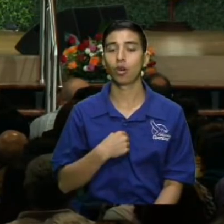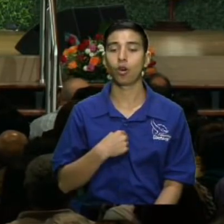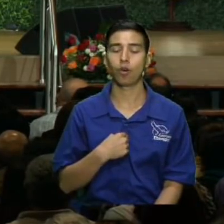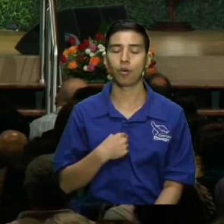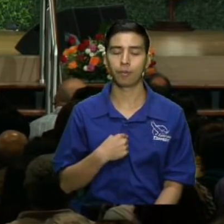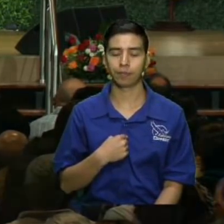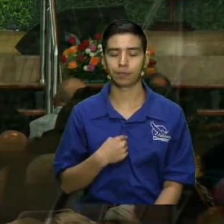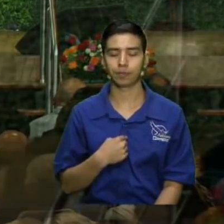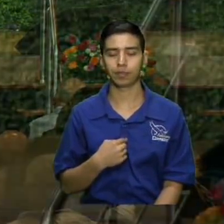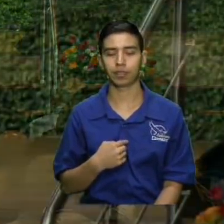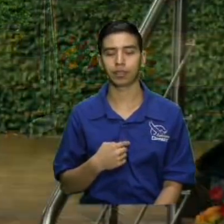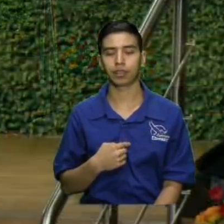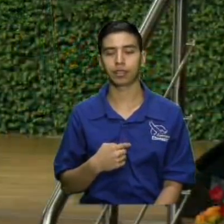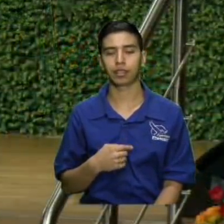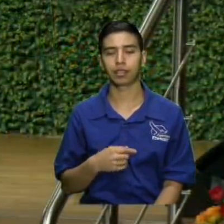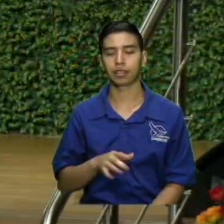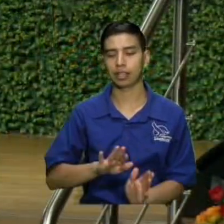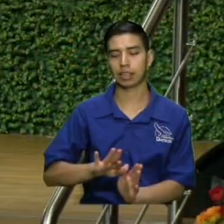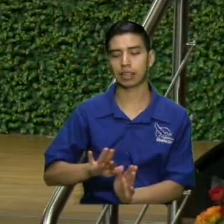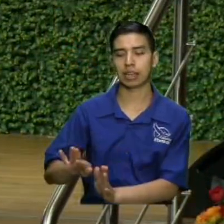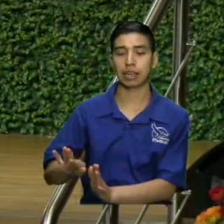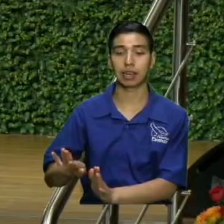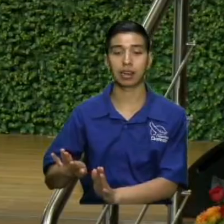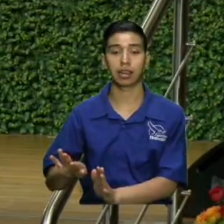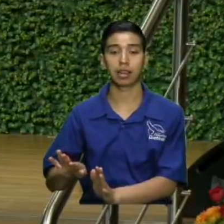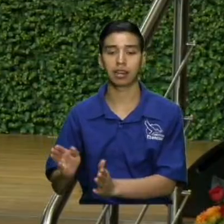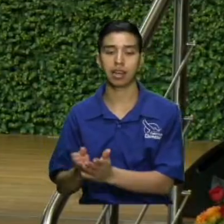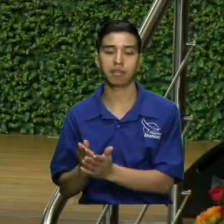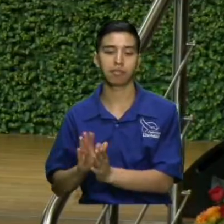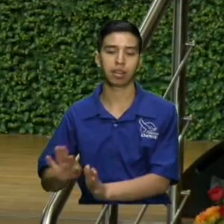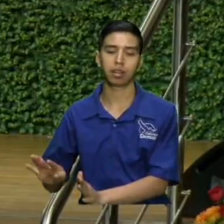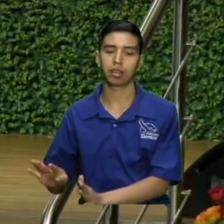ella se siente y me dice, Sergio.